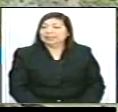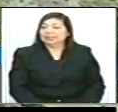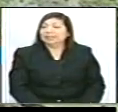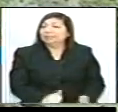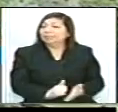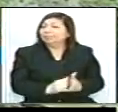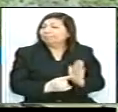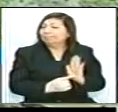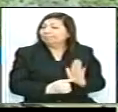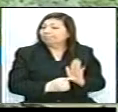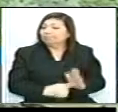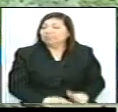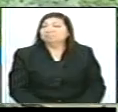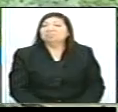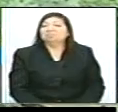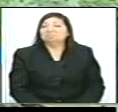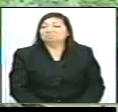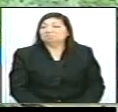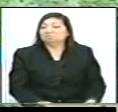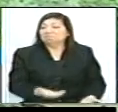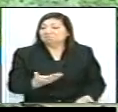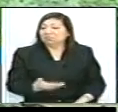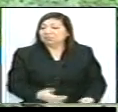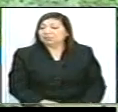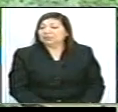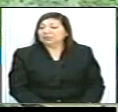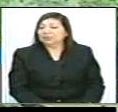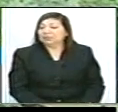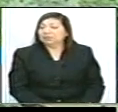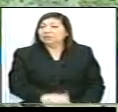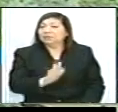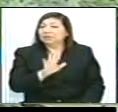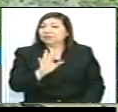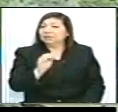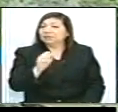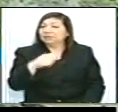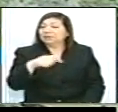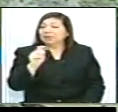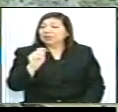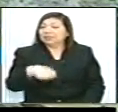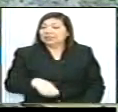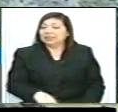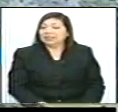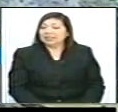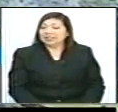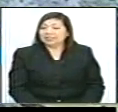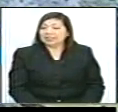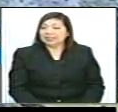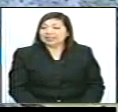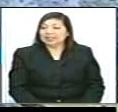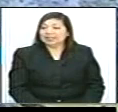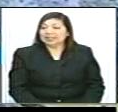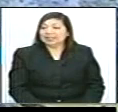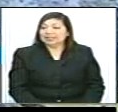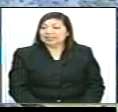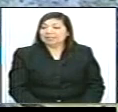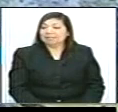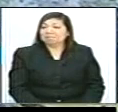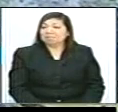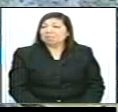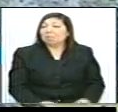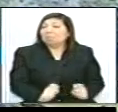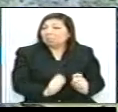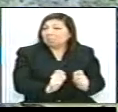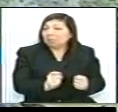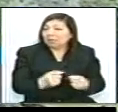que representa prácticamente el 50% de la energía nacional, la